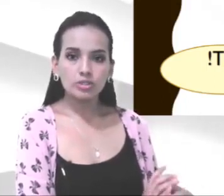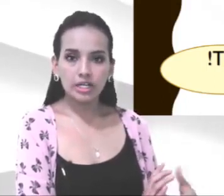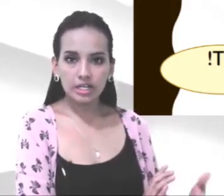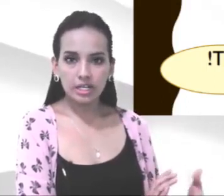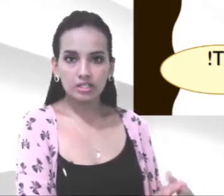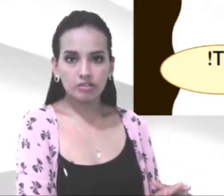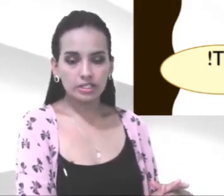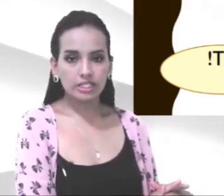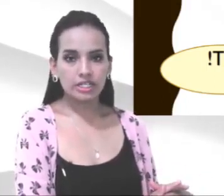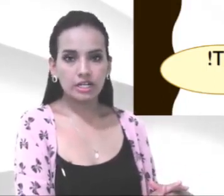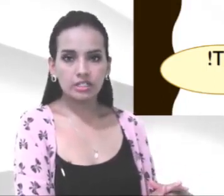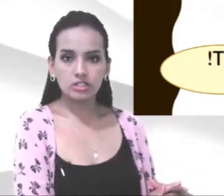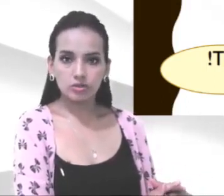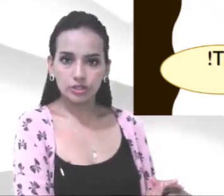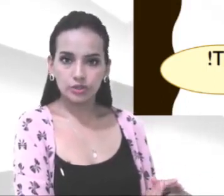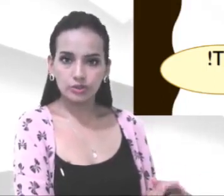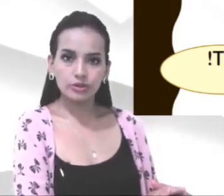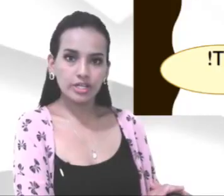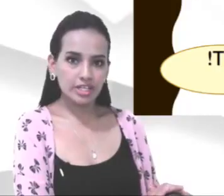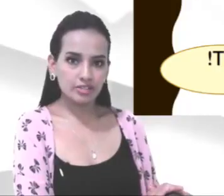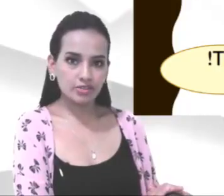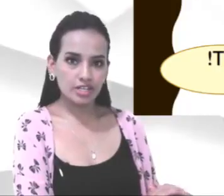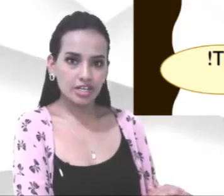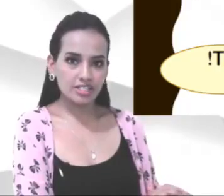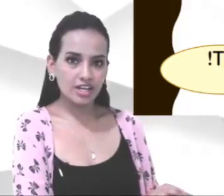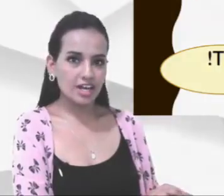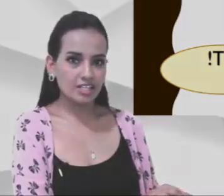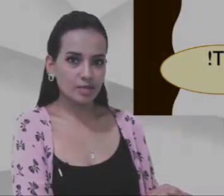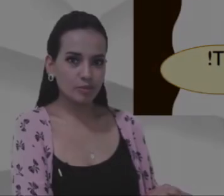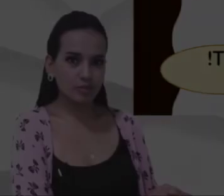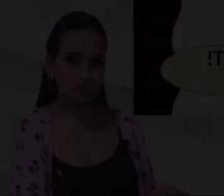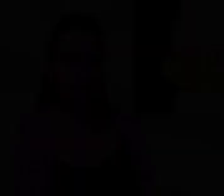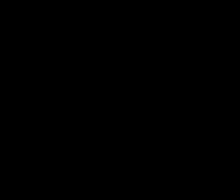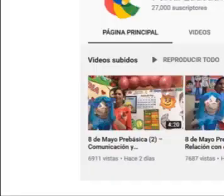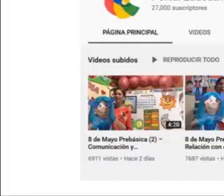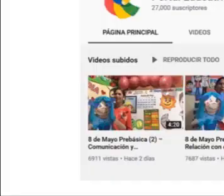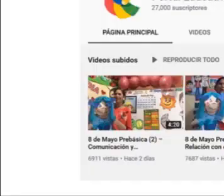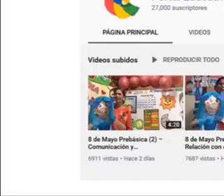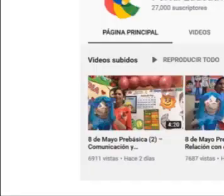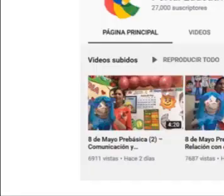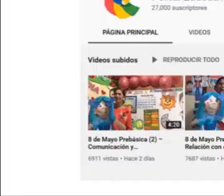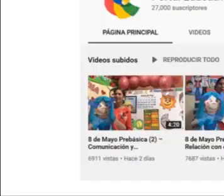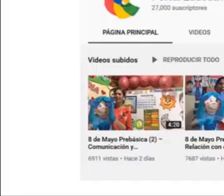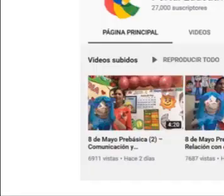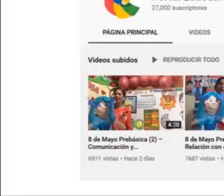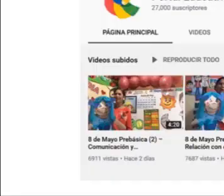usar gel anti bacterial y sobre todo quedándose en casa hasta la próxima